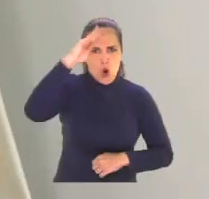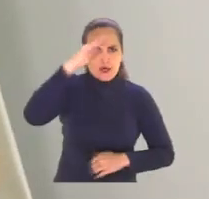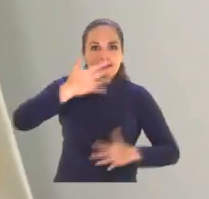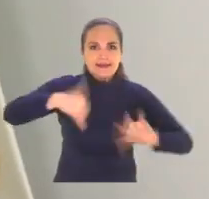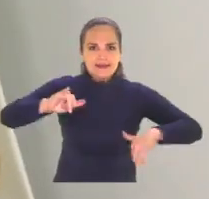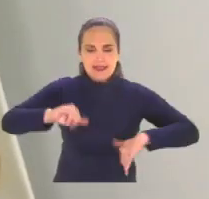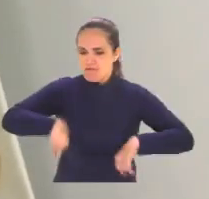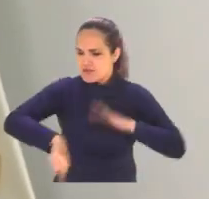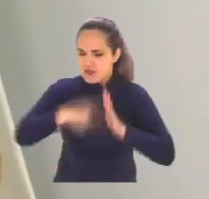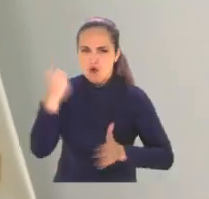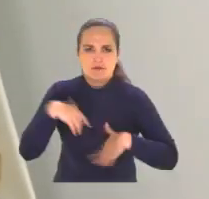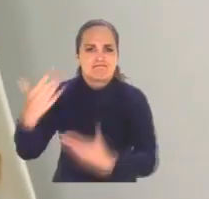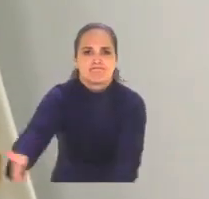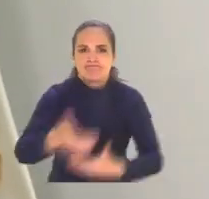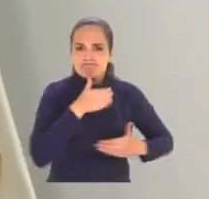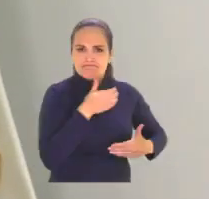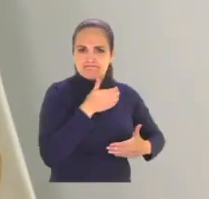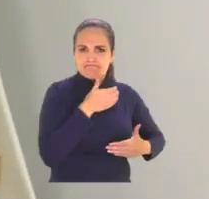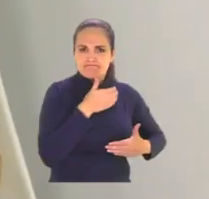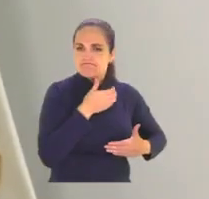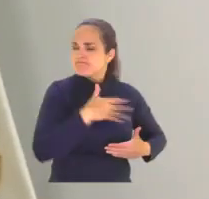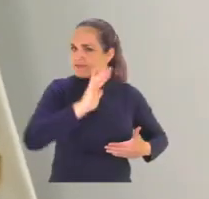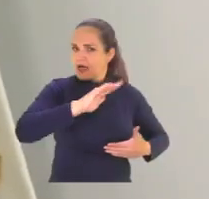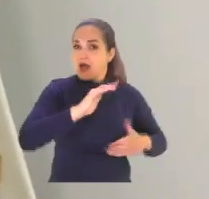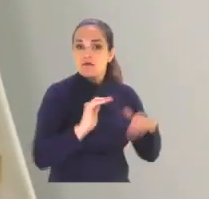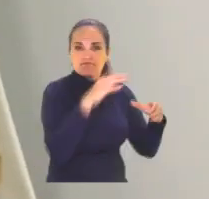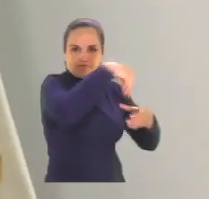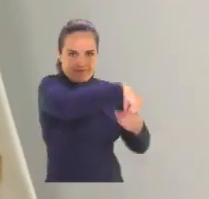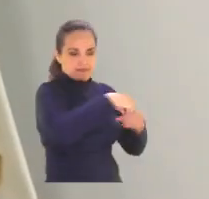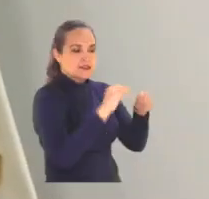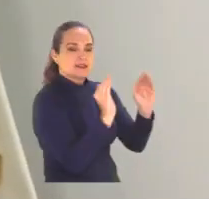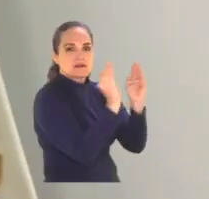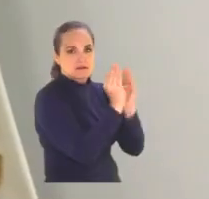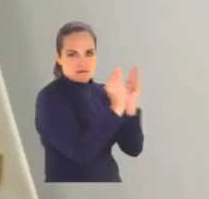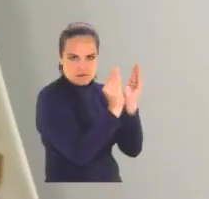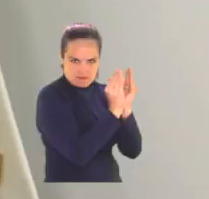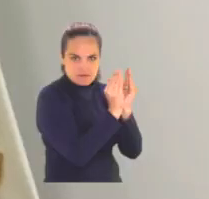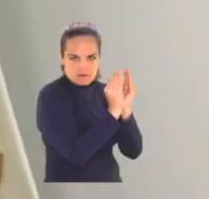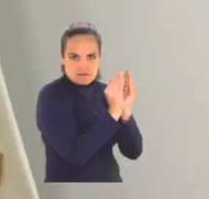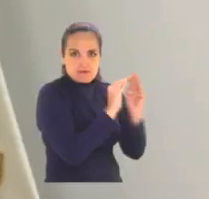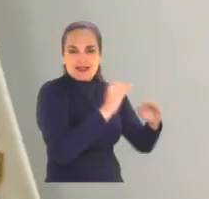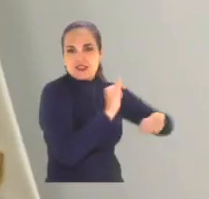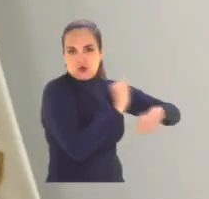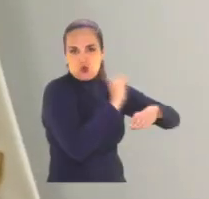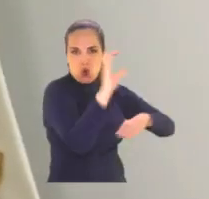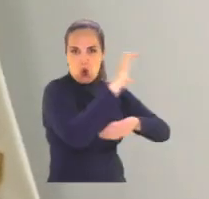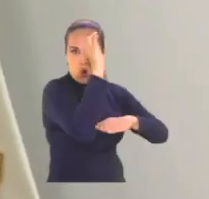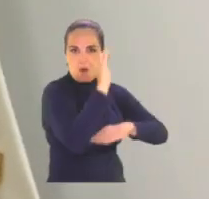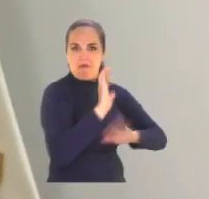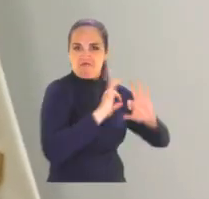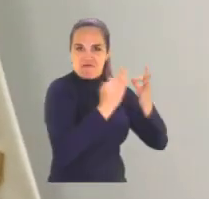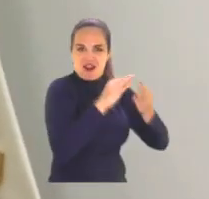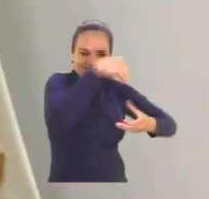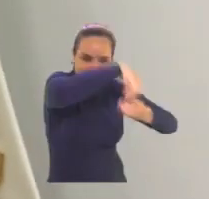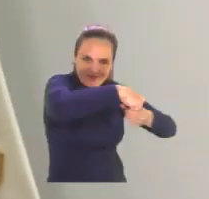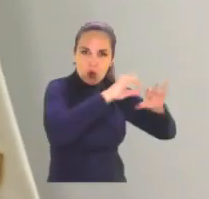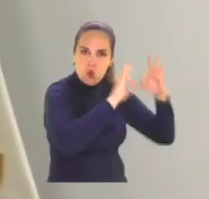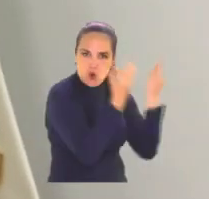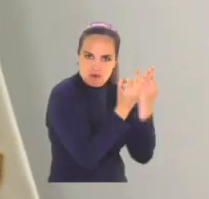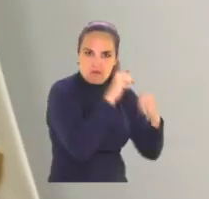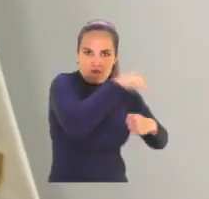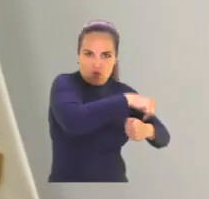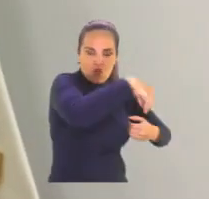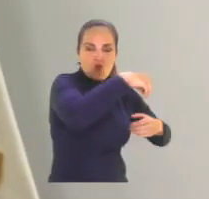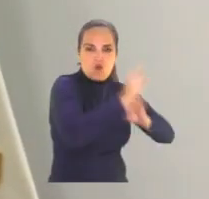de restablecimiento de derechos, donde el Instituto Colombiano de Bienestar Familiar determinará qué va